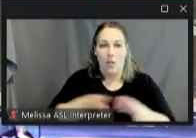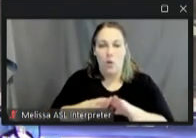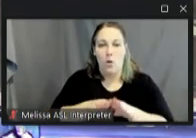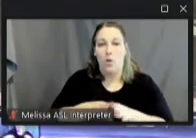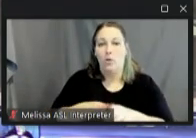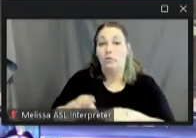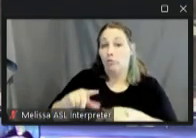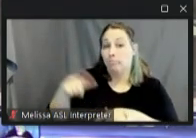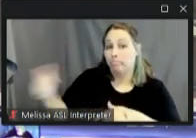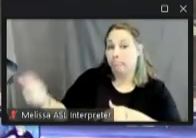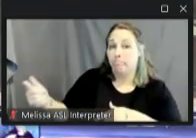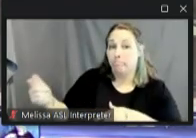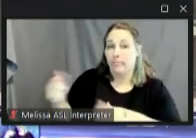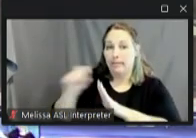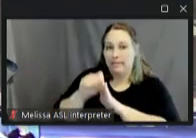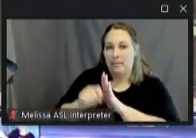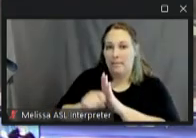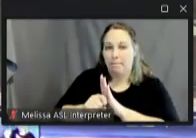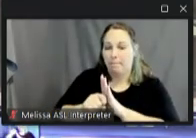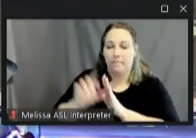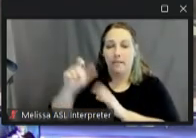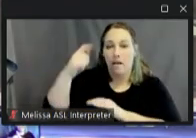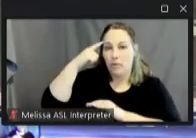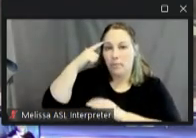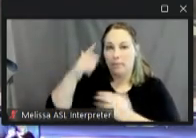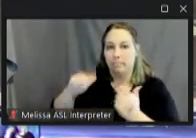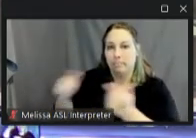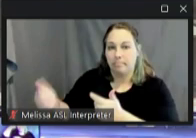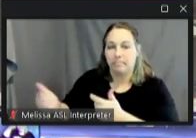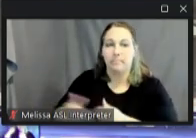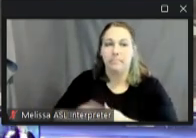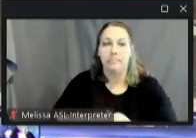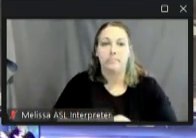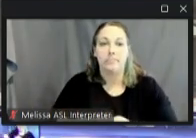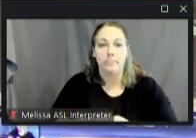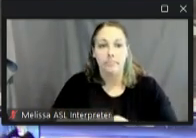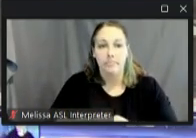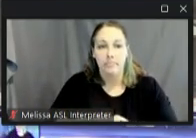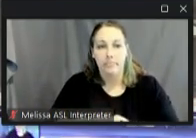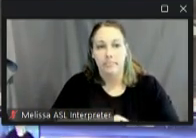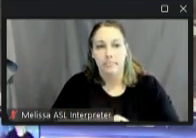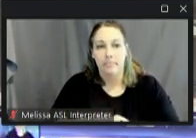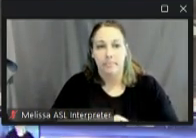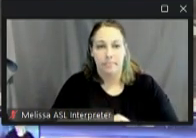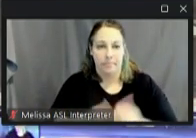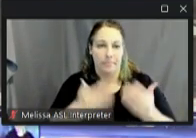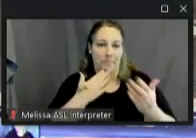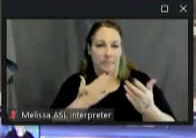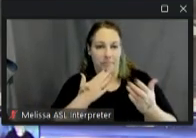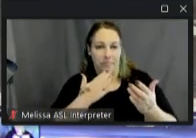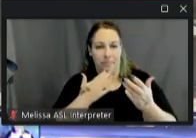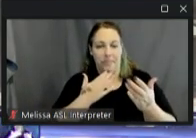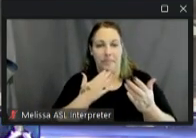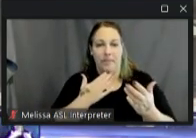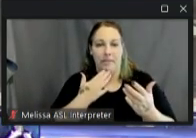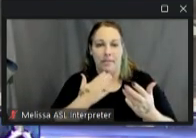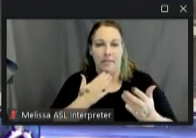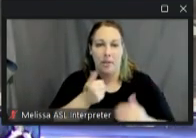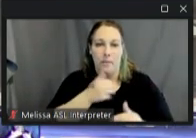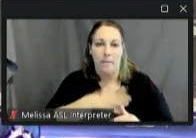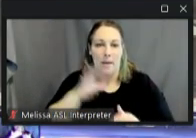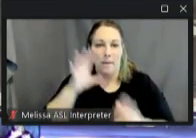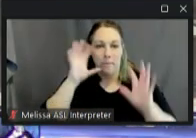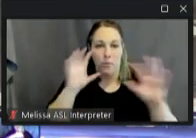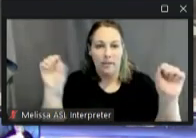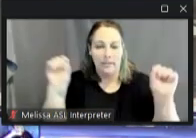Muchas gracias, excelentísima señora presidenta. Quiero comenzar desde la representación del